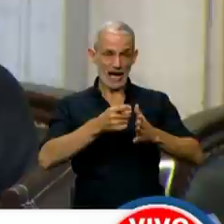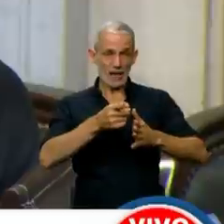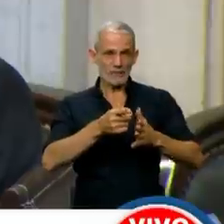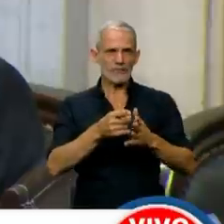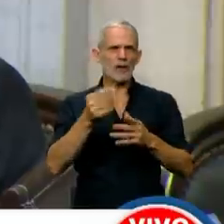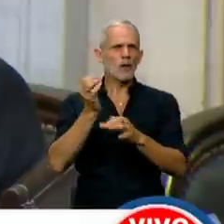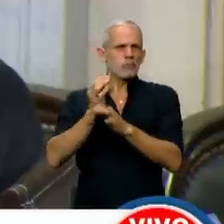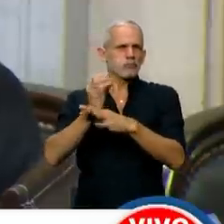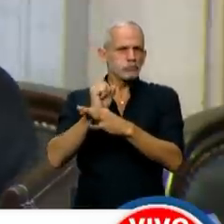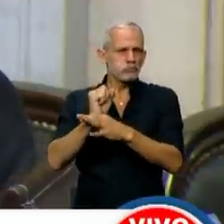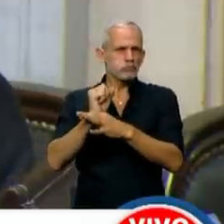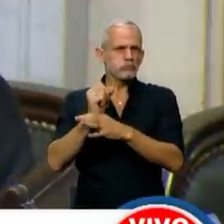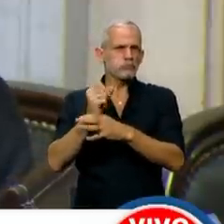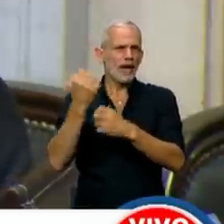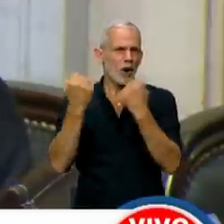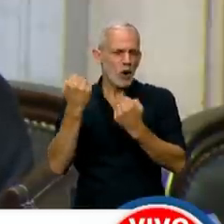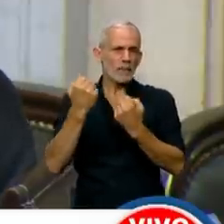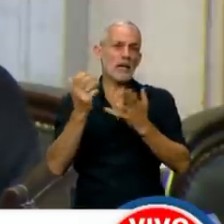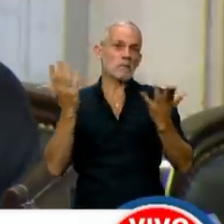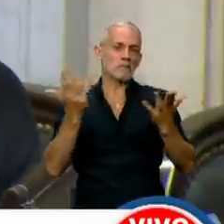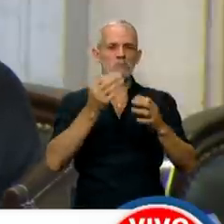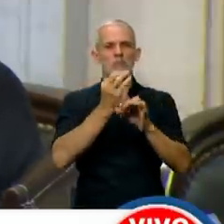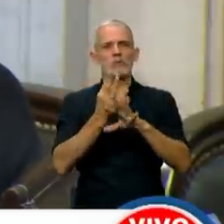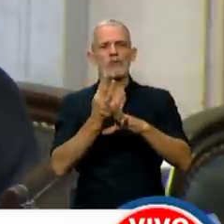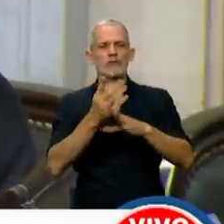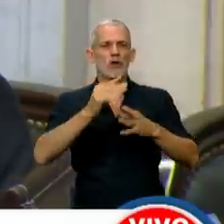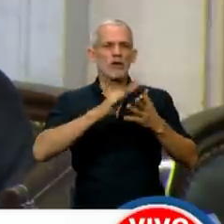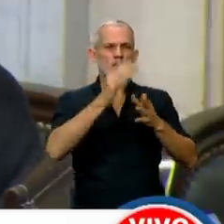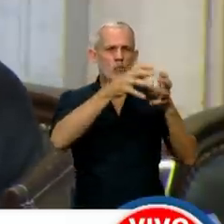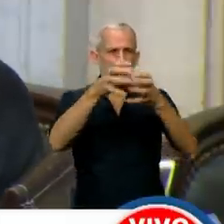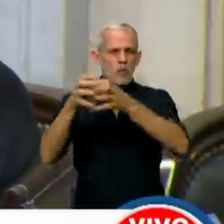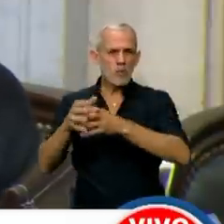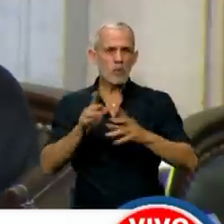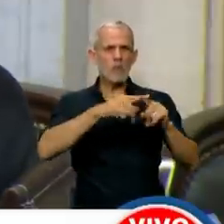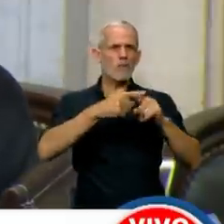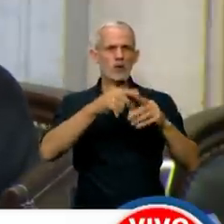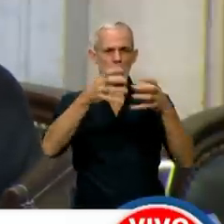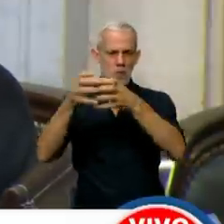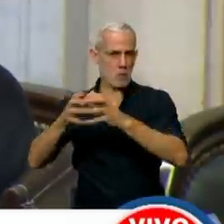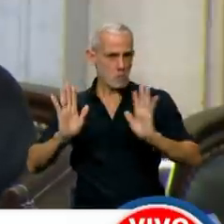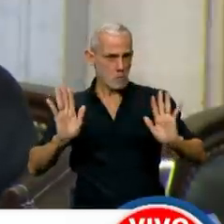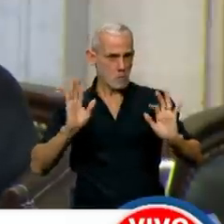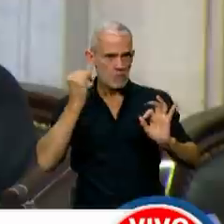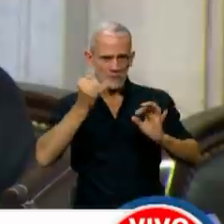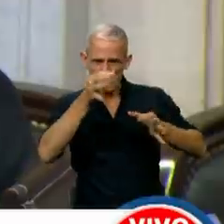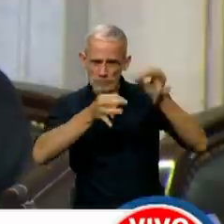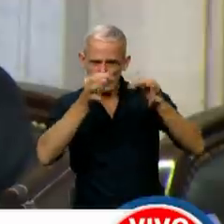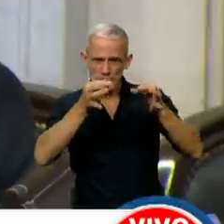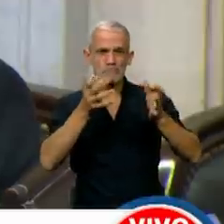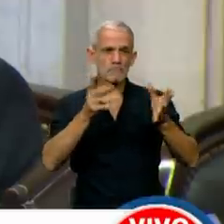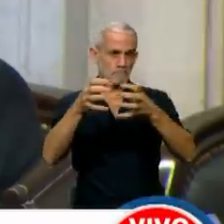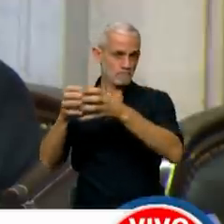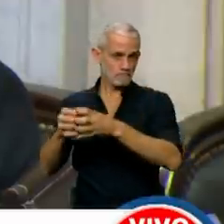economistas los distintos especialistas de cada bloque los interbloques